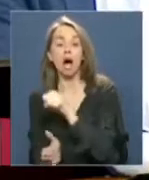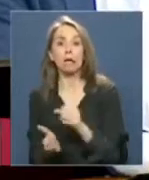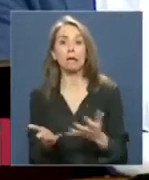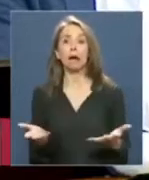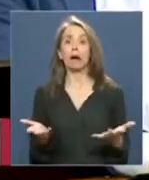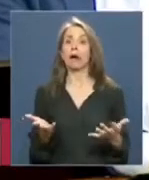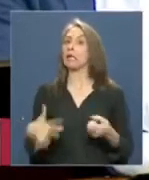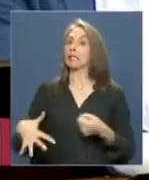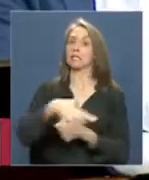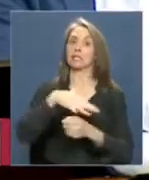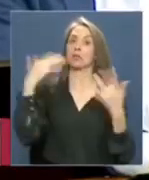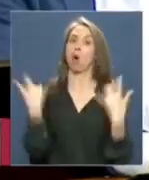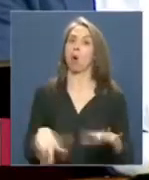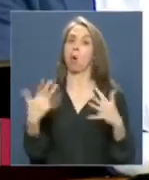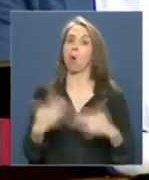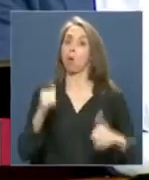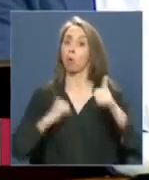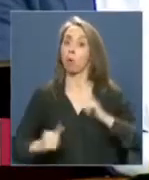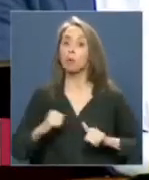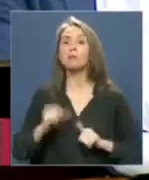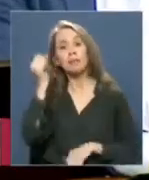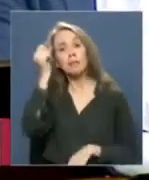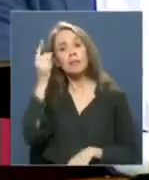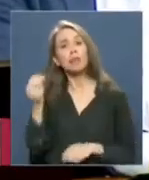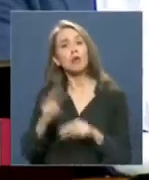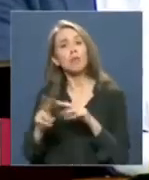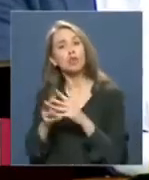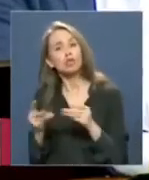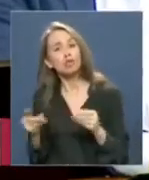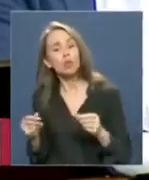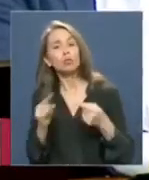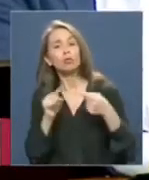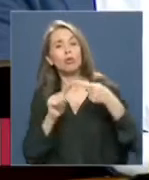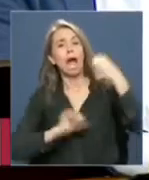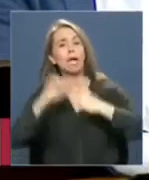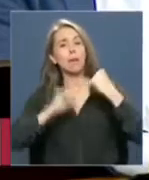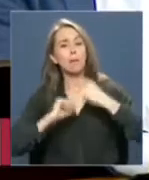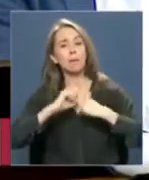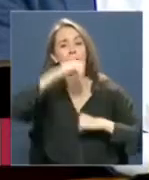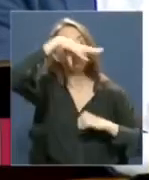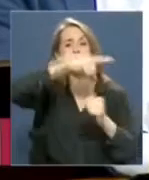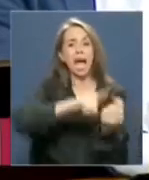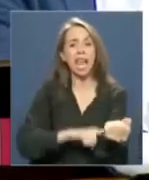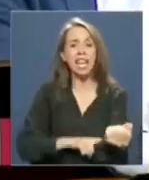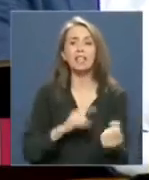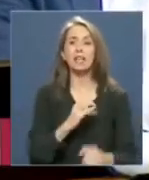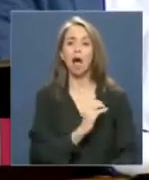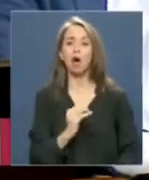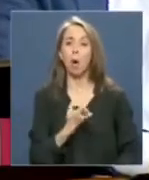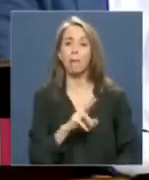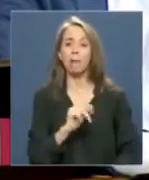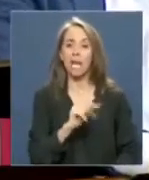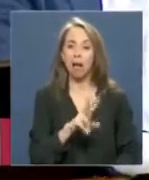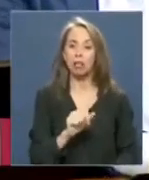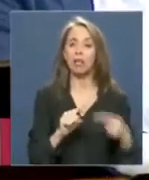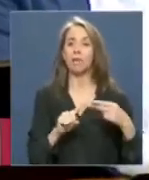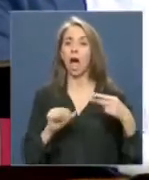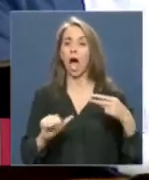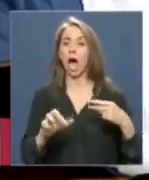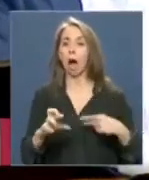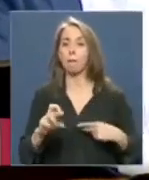Entendiendo lo que hay que resolver con las cooperativas eléctricas, con los APRs, y que pueden tener una canalización tal como se ha estado haciendo con